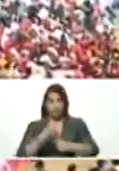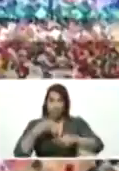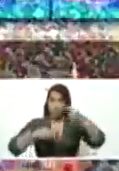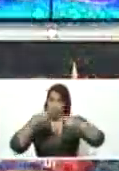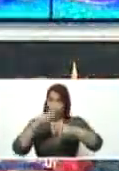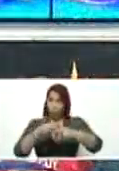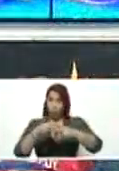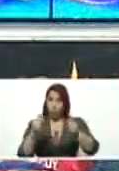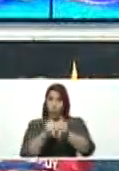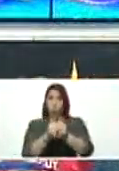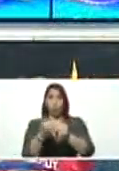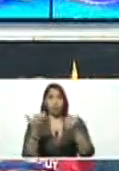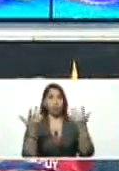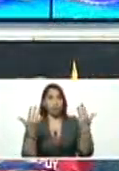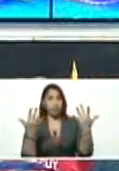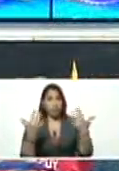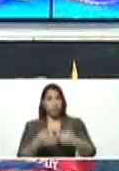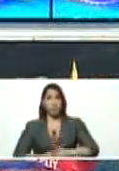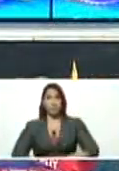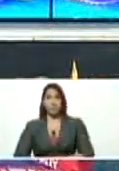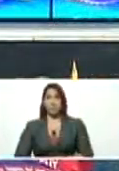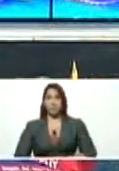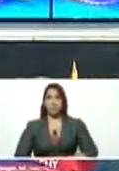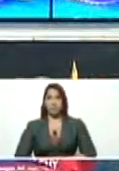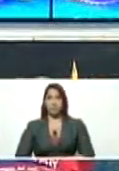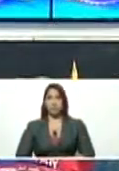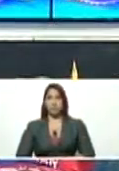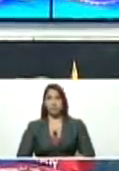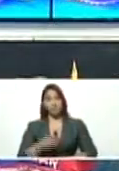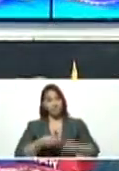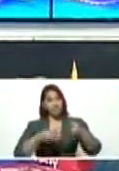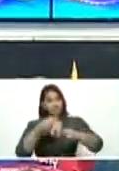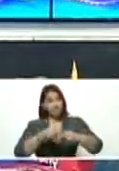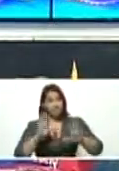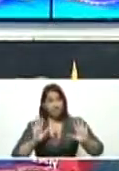con las dos manos construir